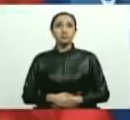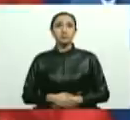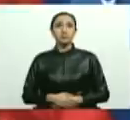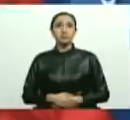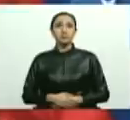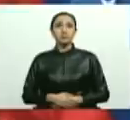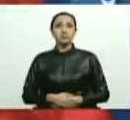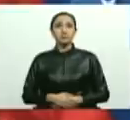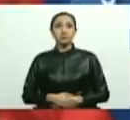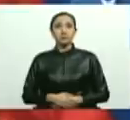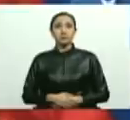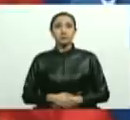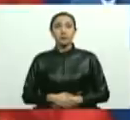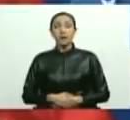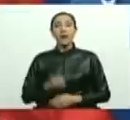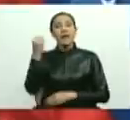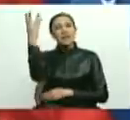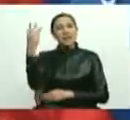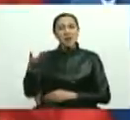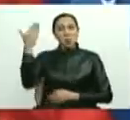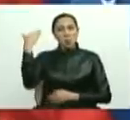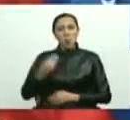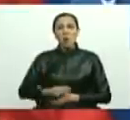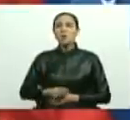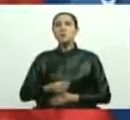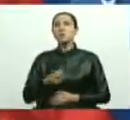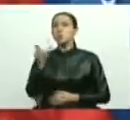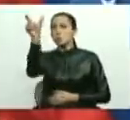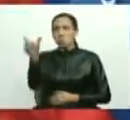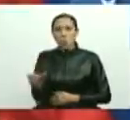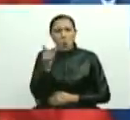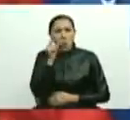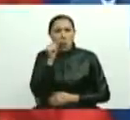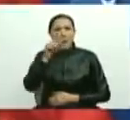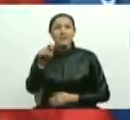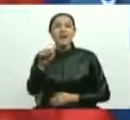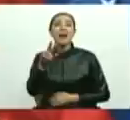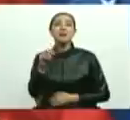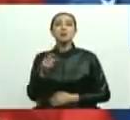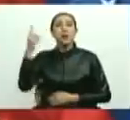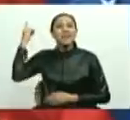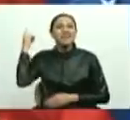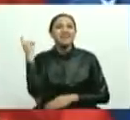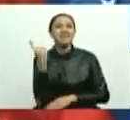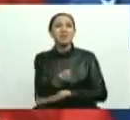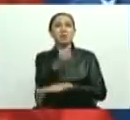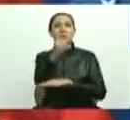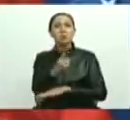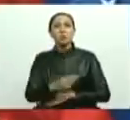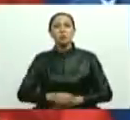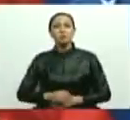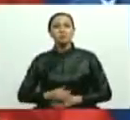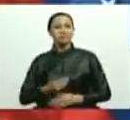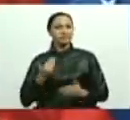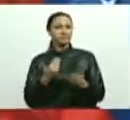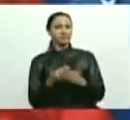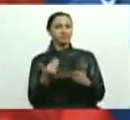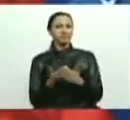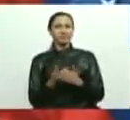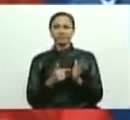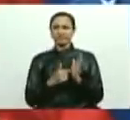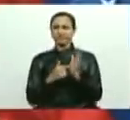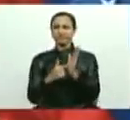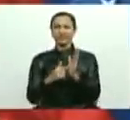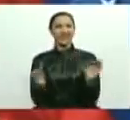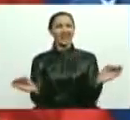En declaraciones públicas, Javier Tarazona, repito, denunció sin presentar siquiera una sola